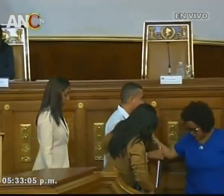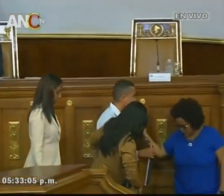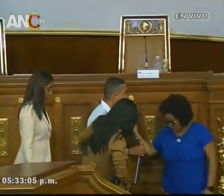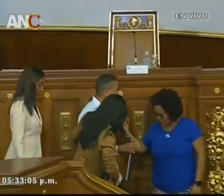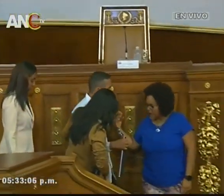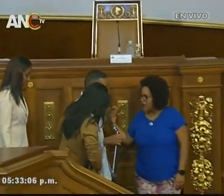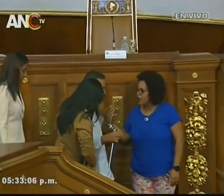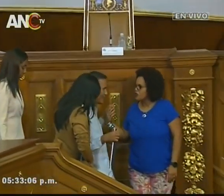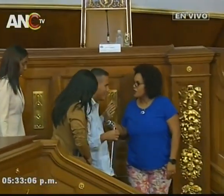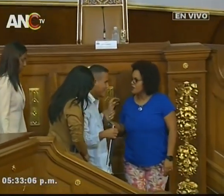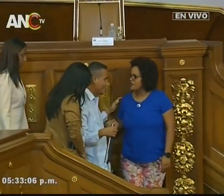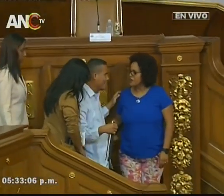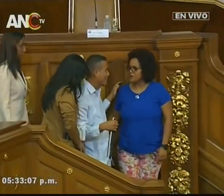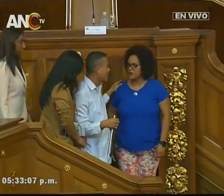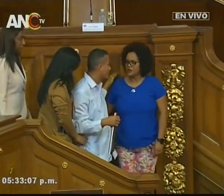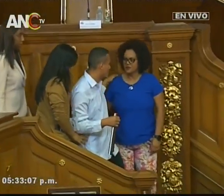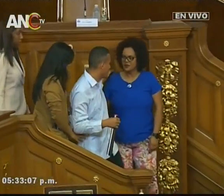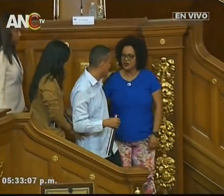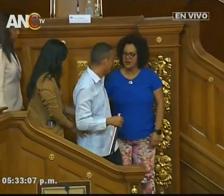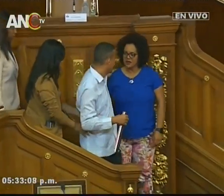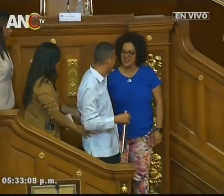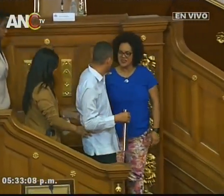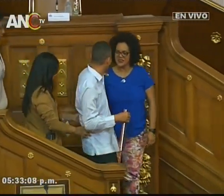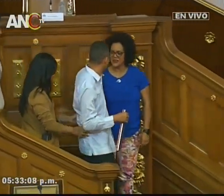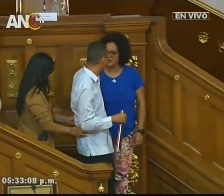Bueno, agradecemos al presidente de la Comisión de